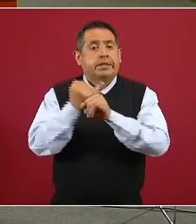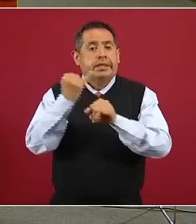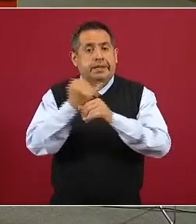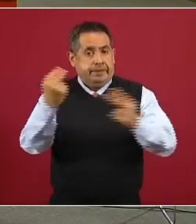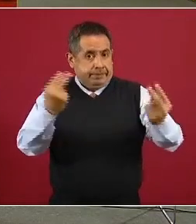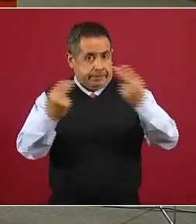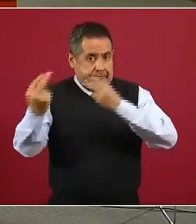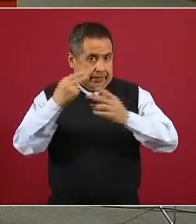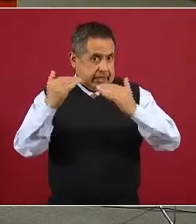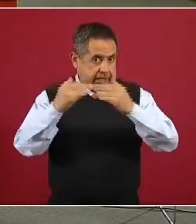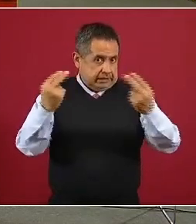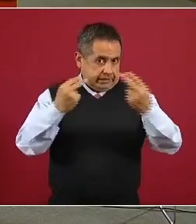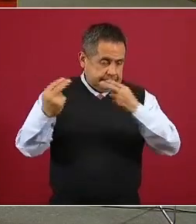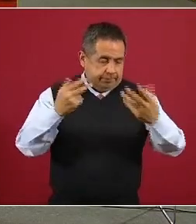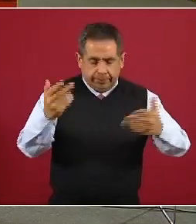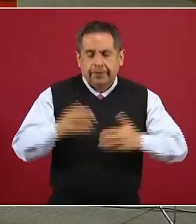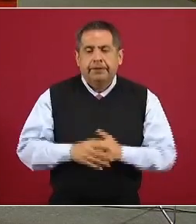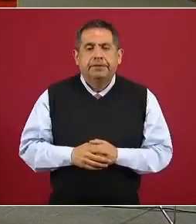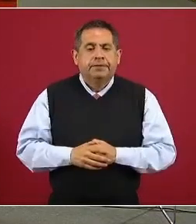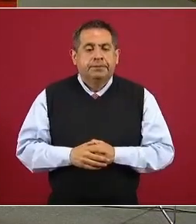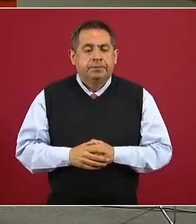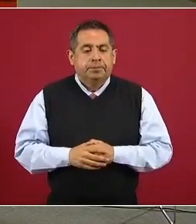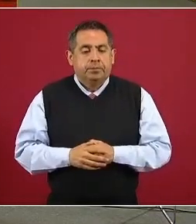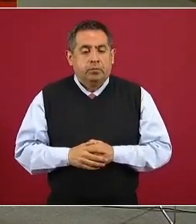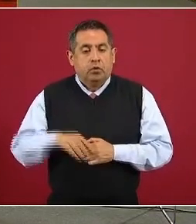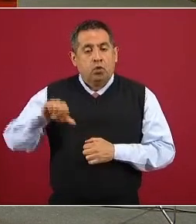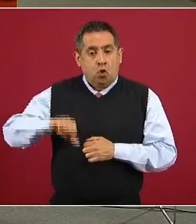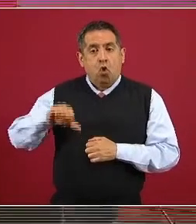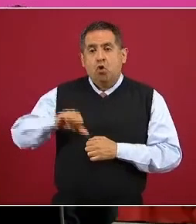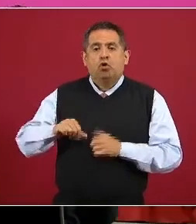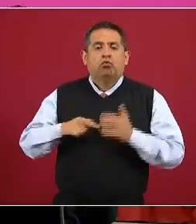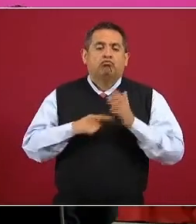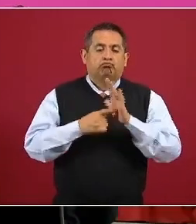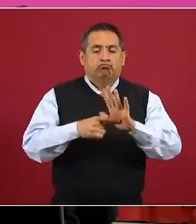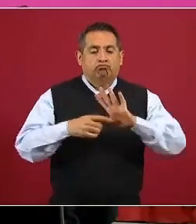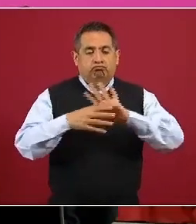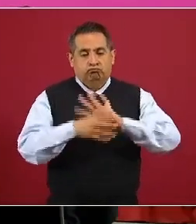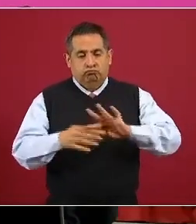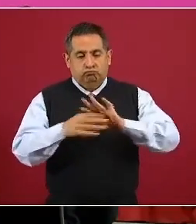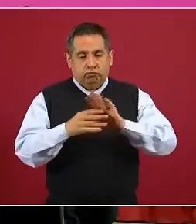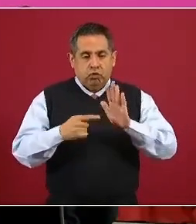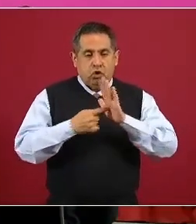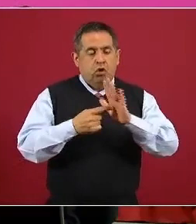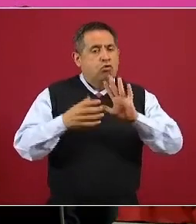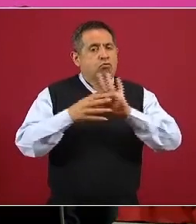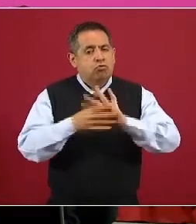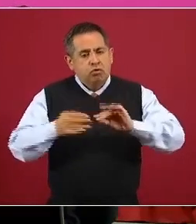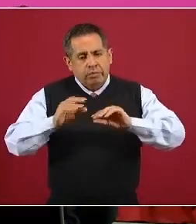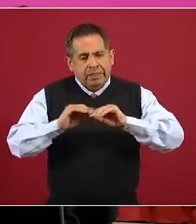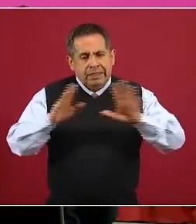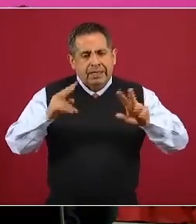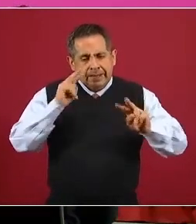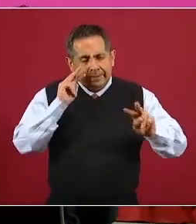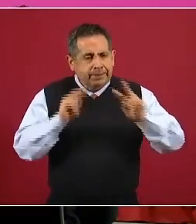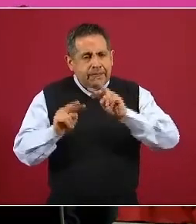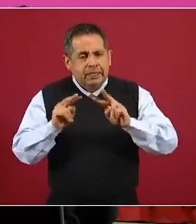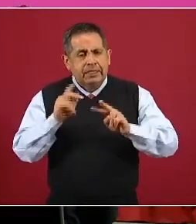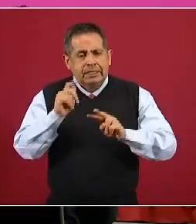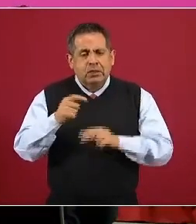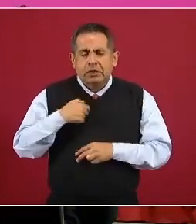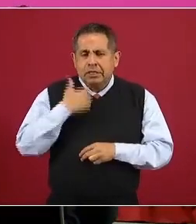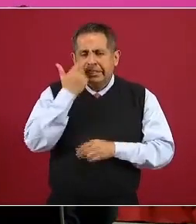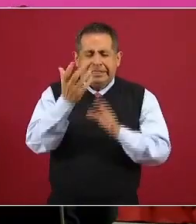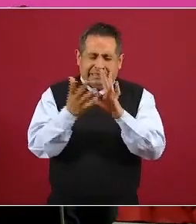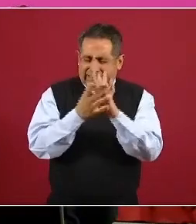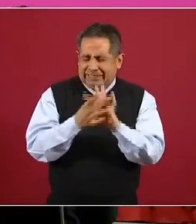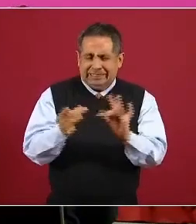casa. Esta tarde hemos preparado una presentación en la que les quiero